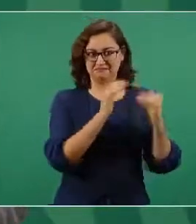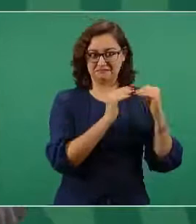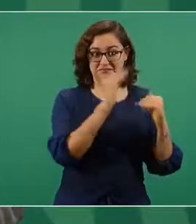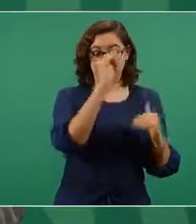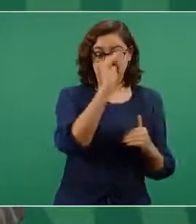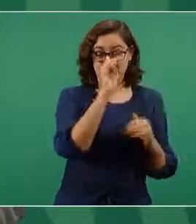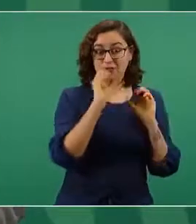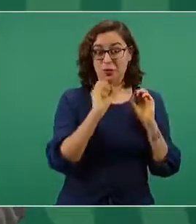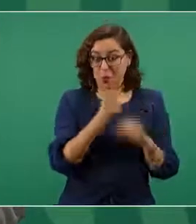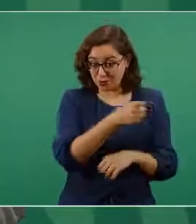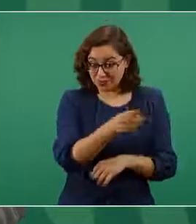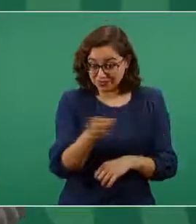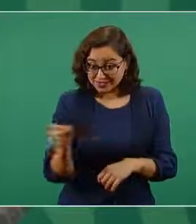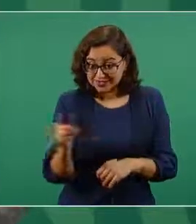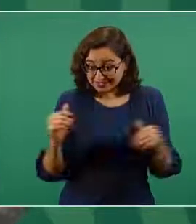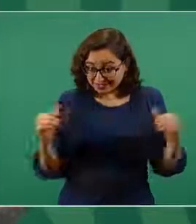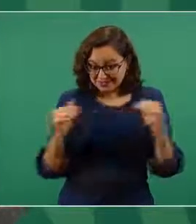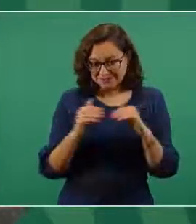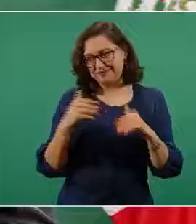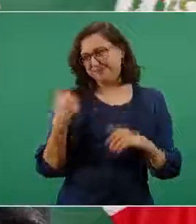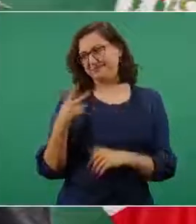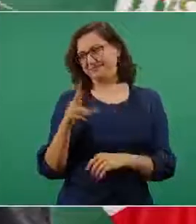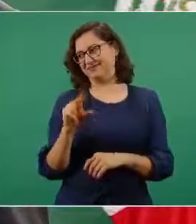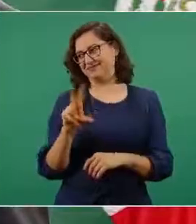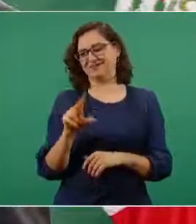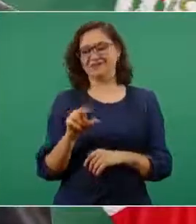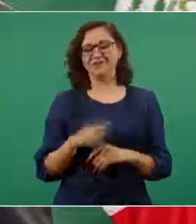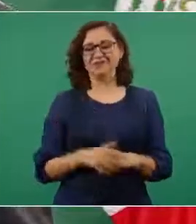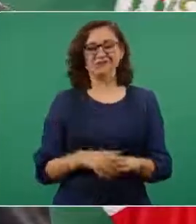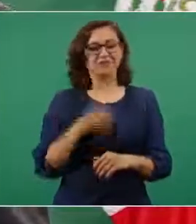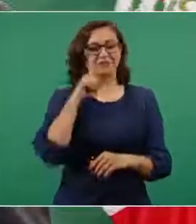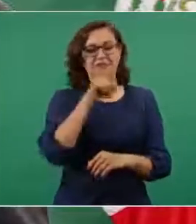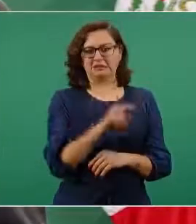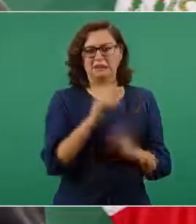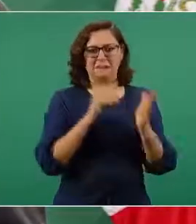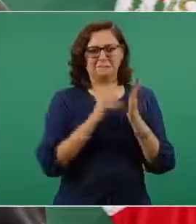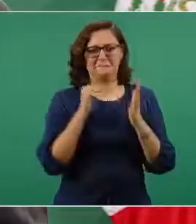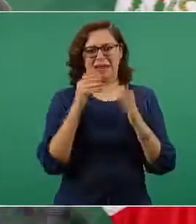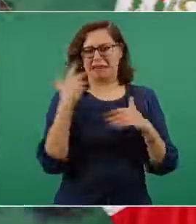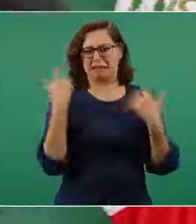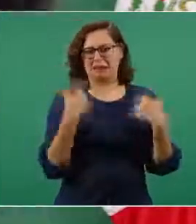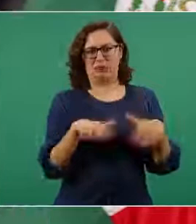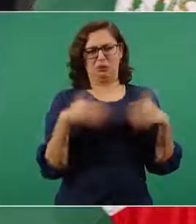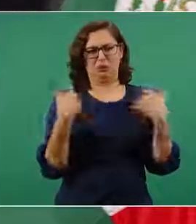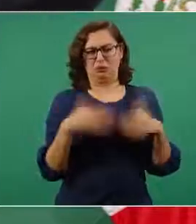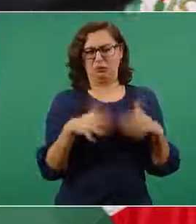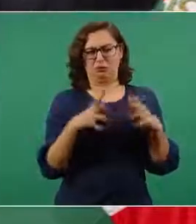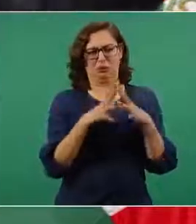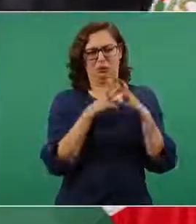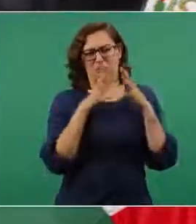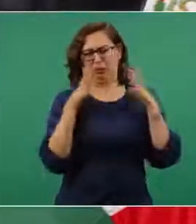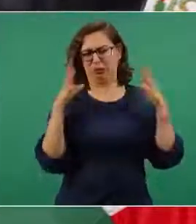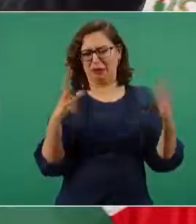Ustedes no ganan muchísimo, es un aparato